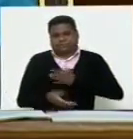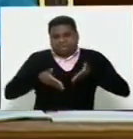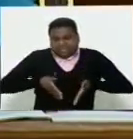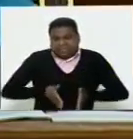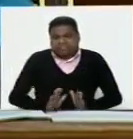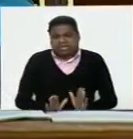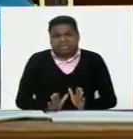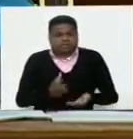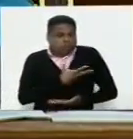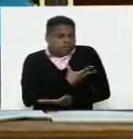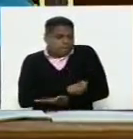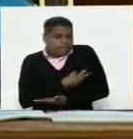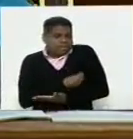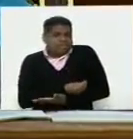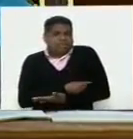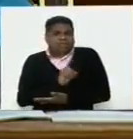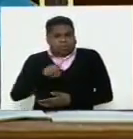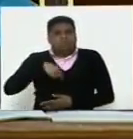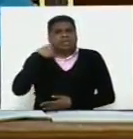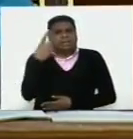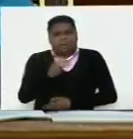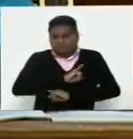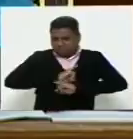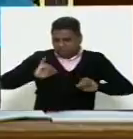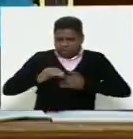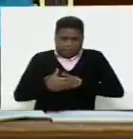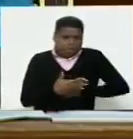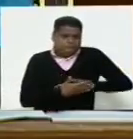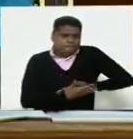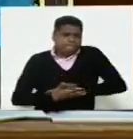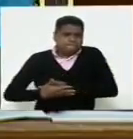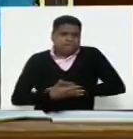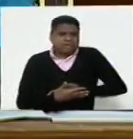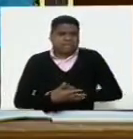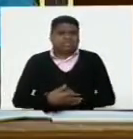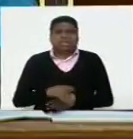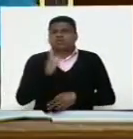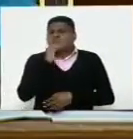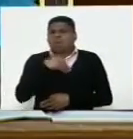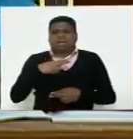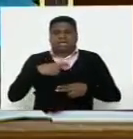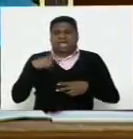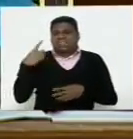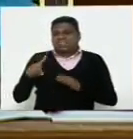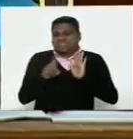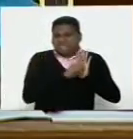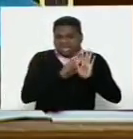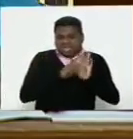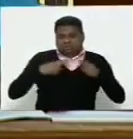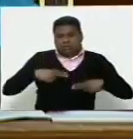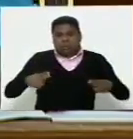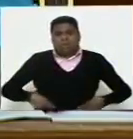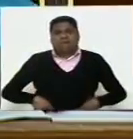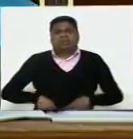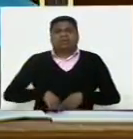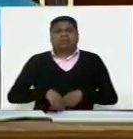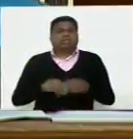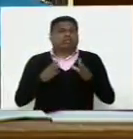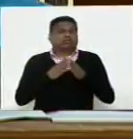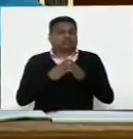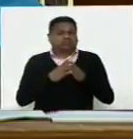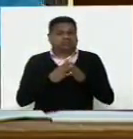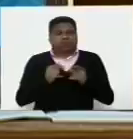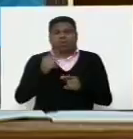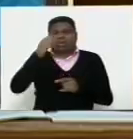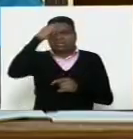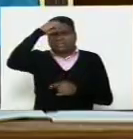nacimiento, amamantamiento y posparto, siempre que no menoscaben los derechos humanos. Estas prácticas serán respetadas por todos los centros